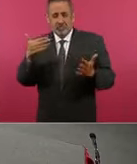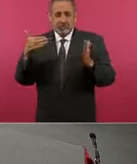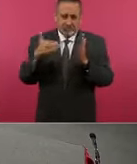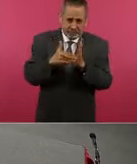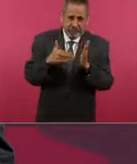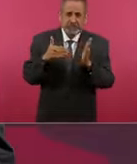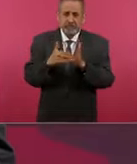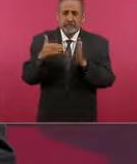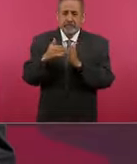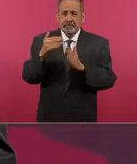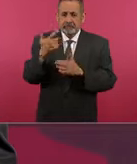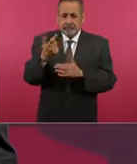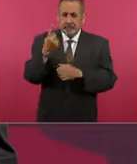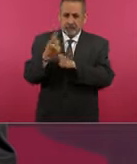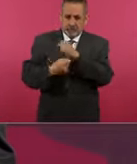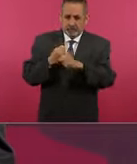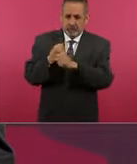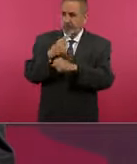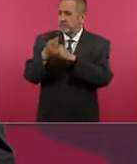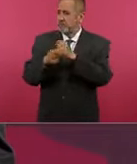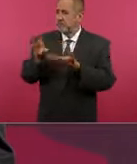6-8 mil millones de pesos al año.